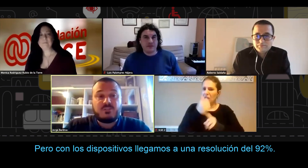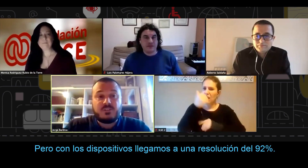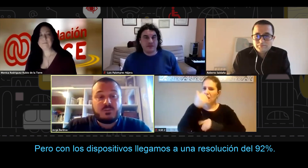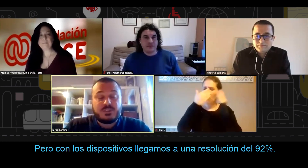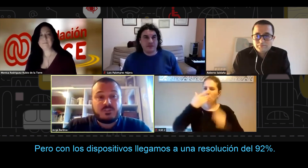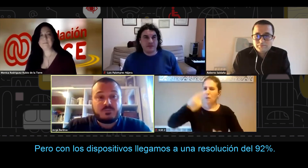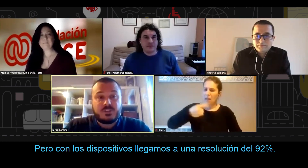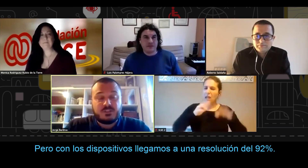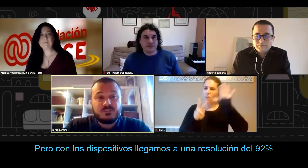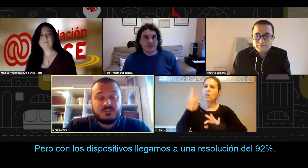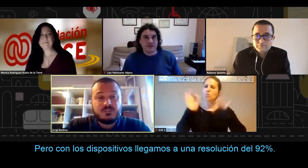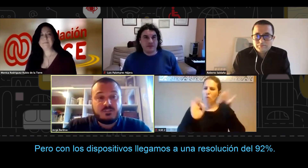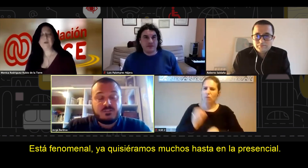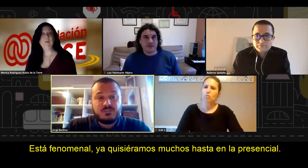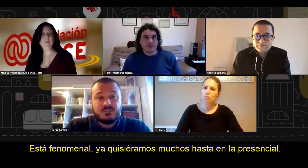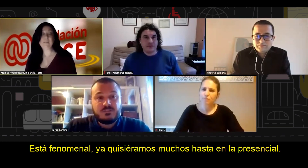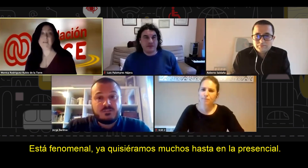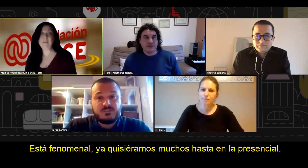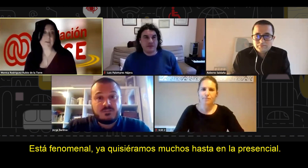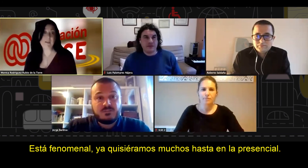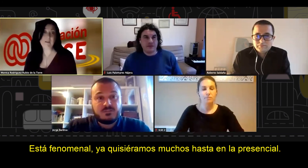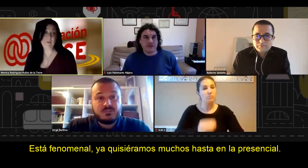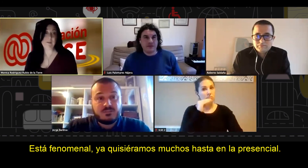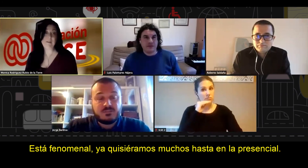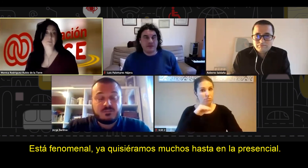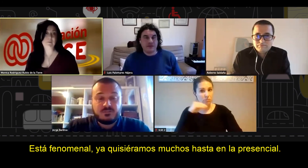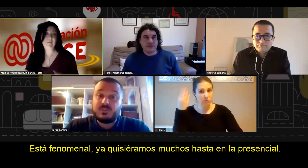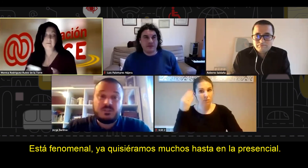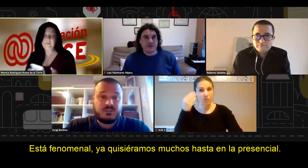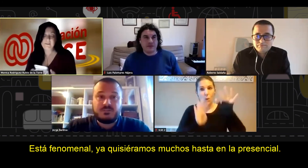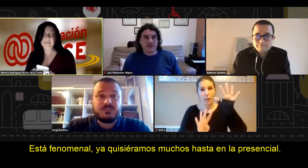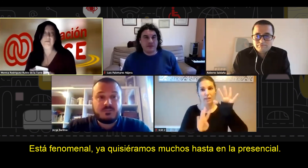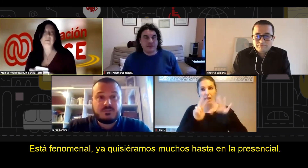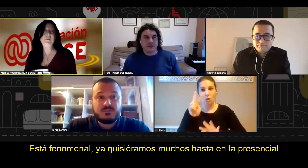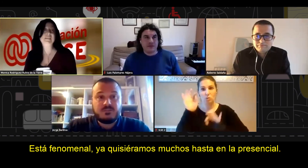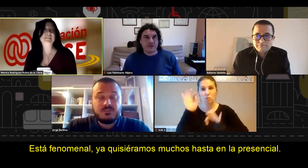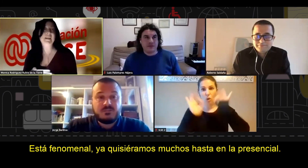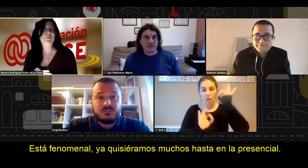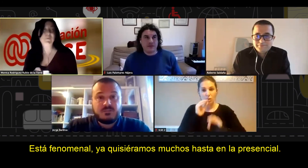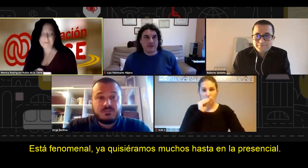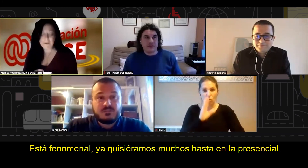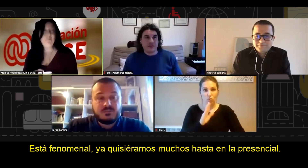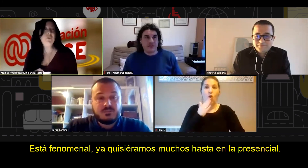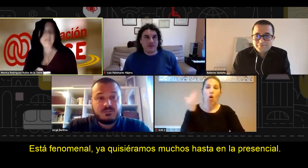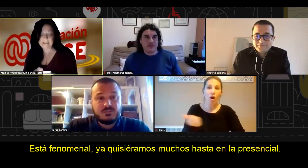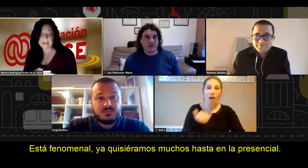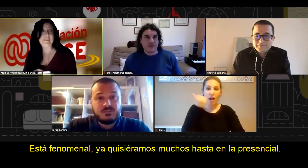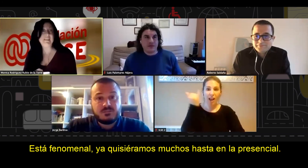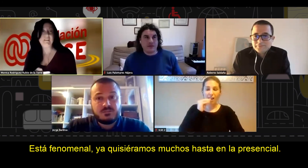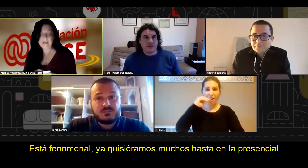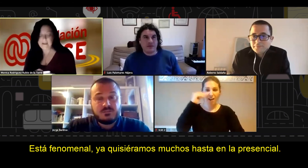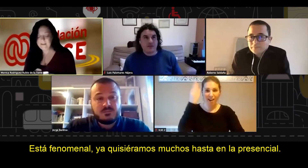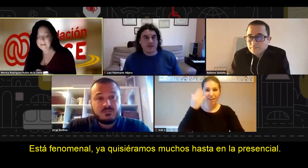del 92%. No, está fenomenal, un 92%, desde luego ya quisiéramos mucho hasta en la